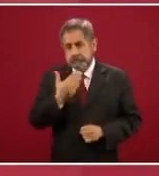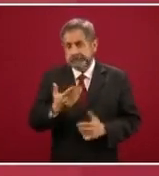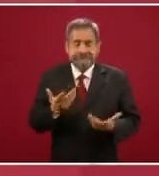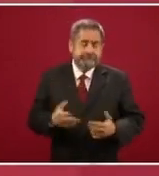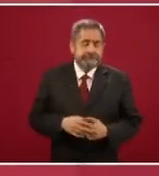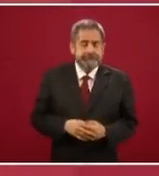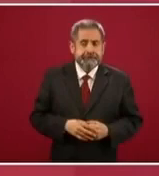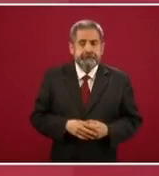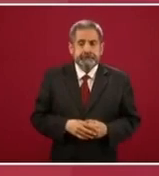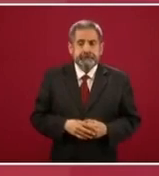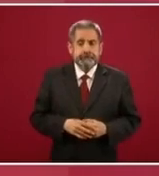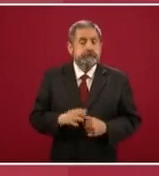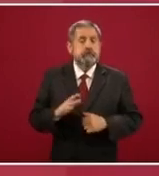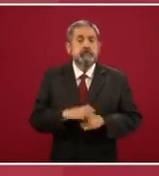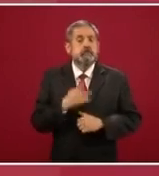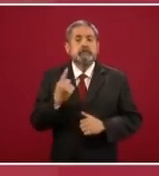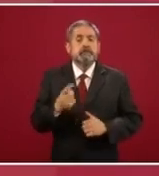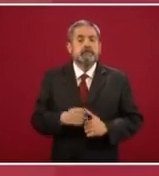porque